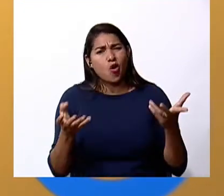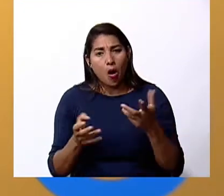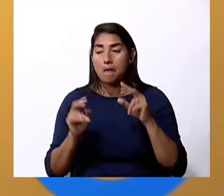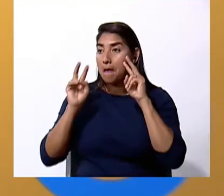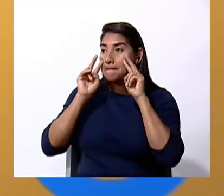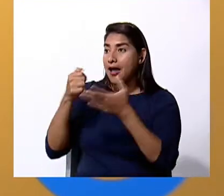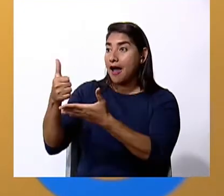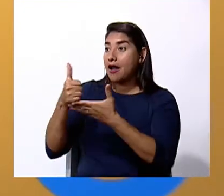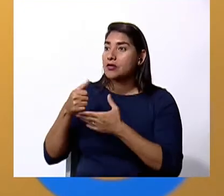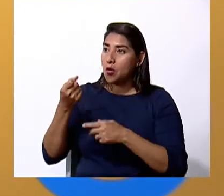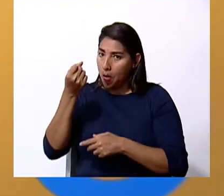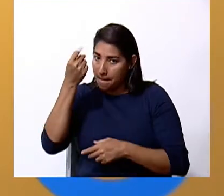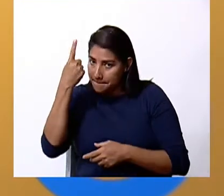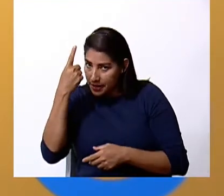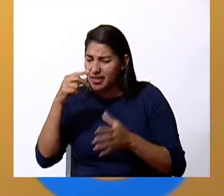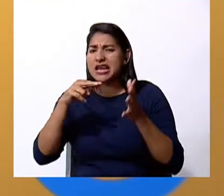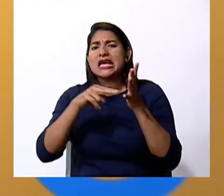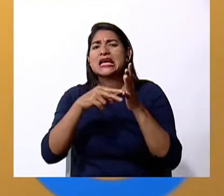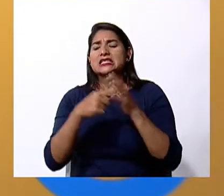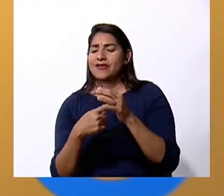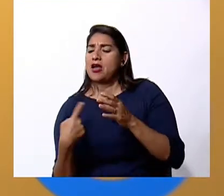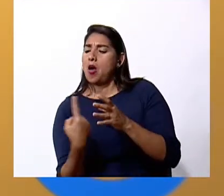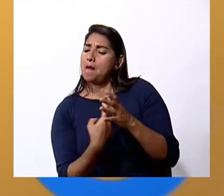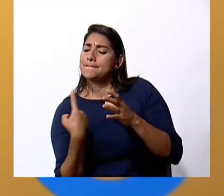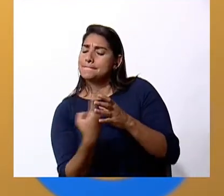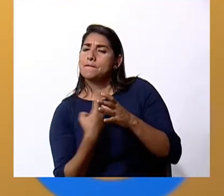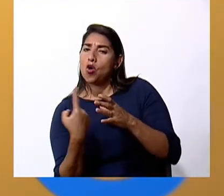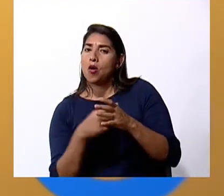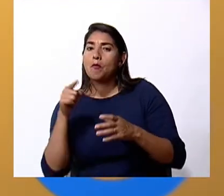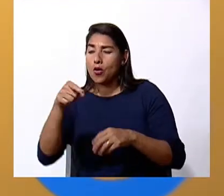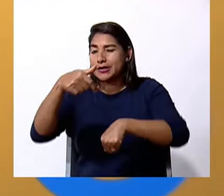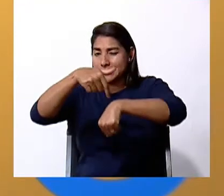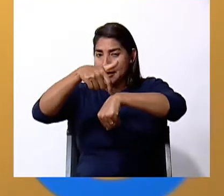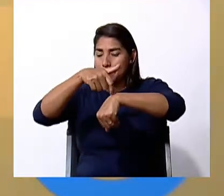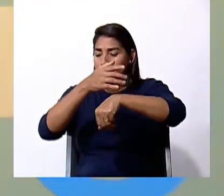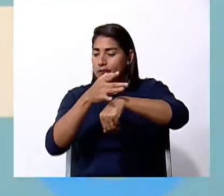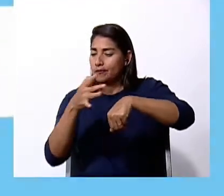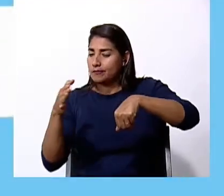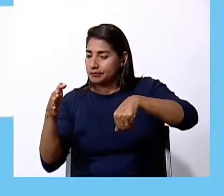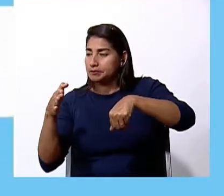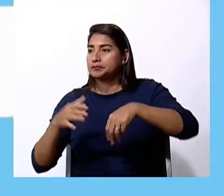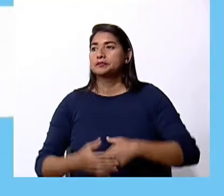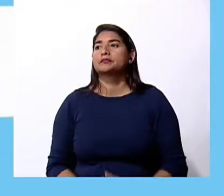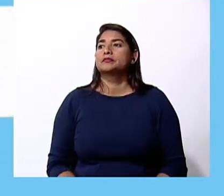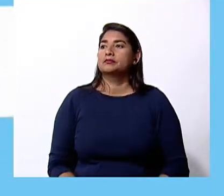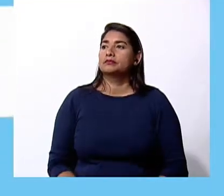claro lo que era el monopolio en ese momento.